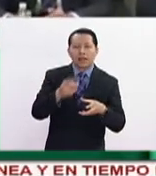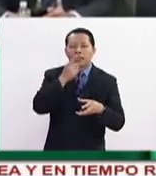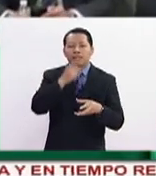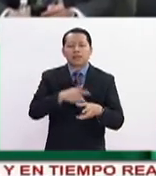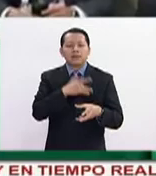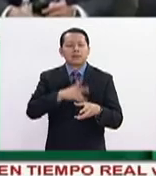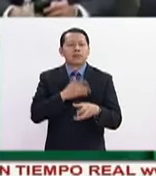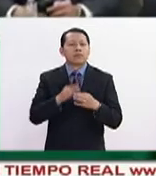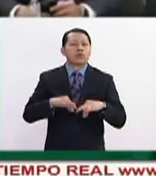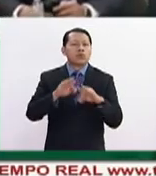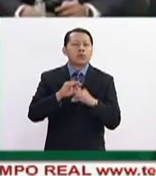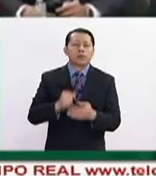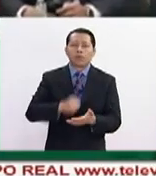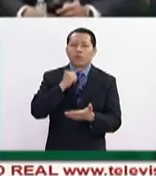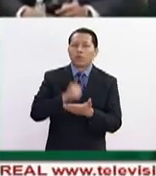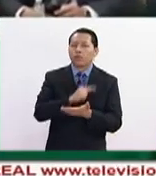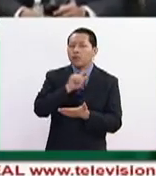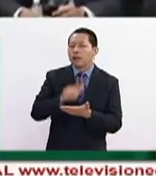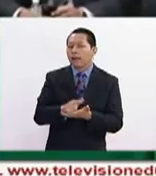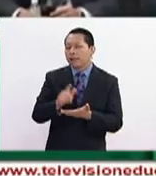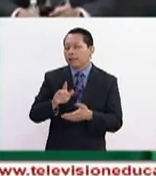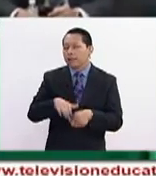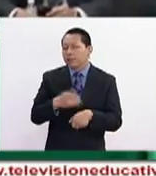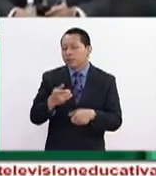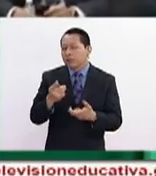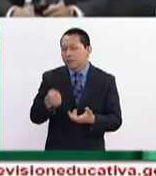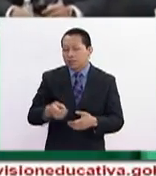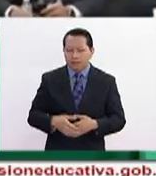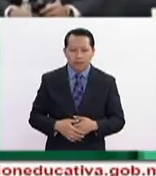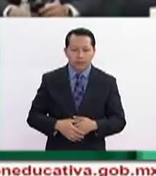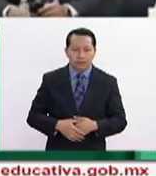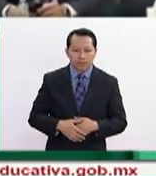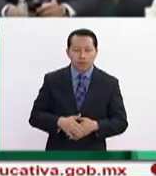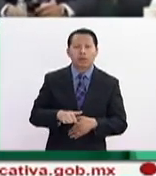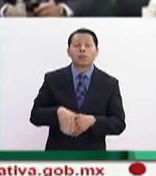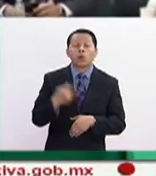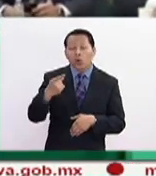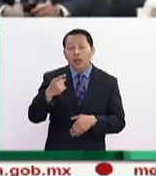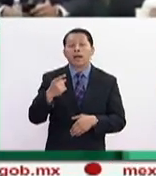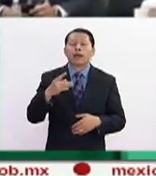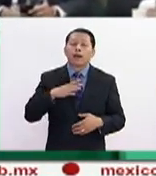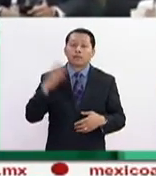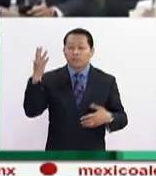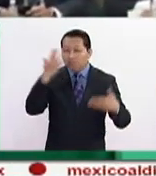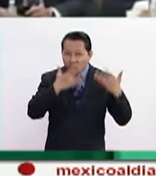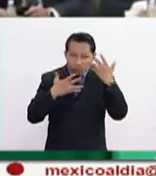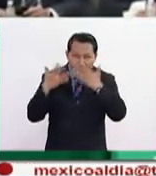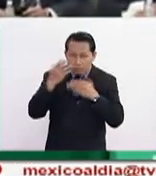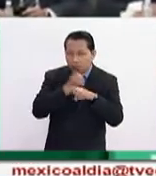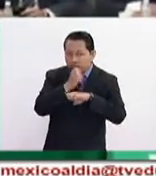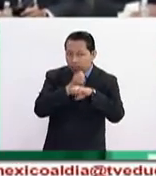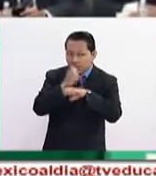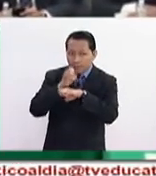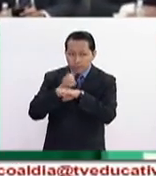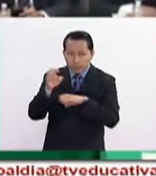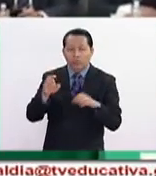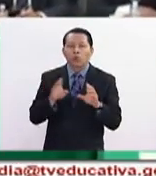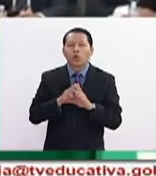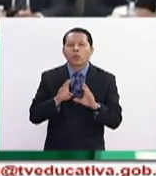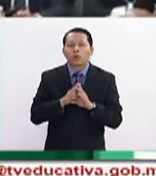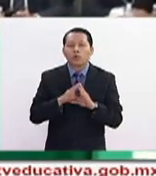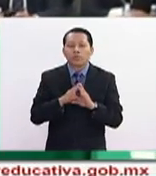importante la aprobación de esta ley? Porque había ambigüedad en algunos estados en donde